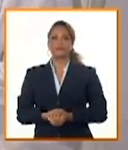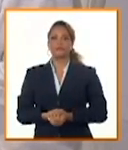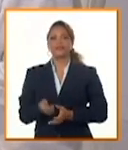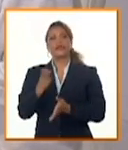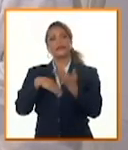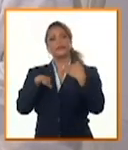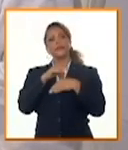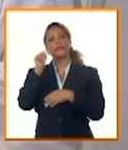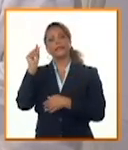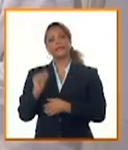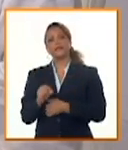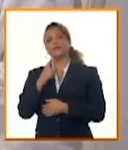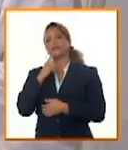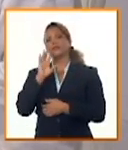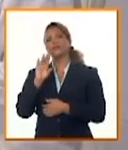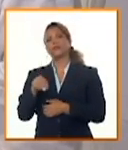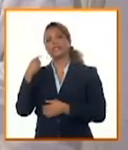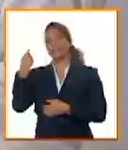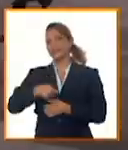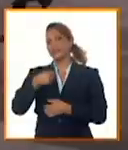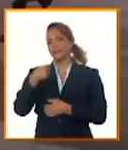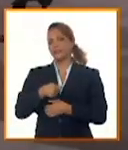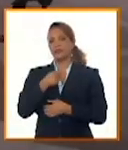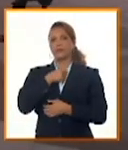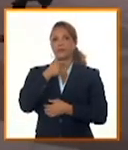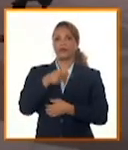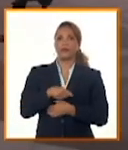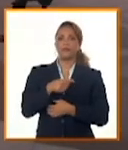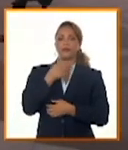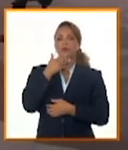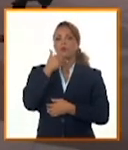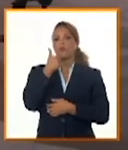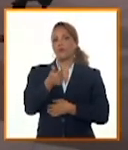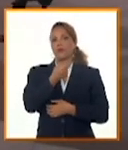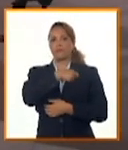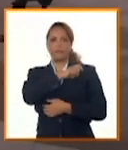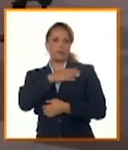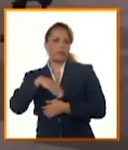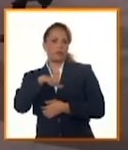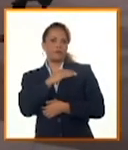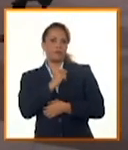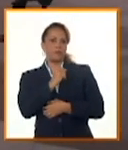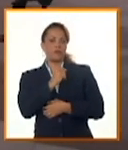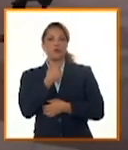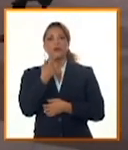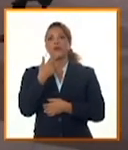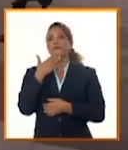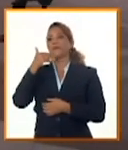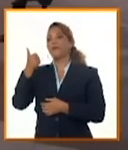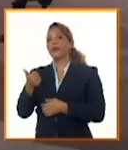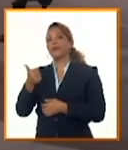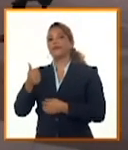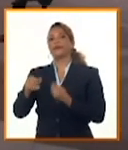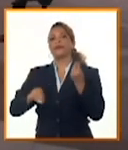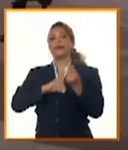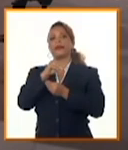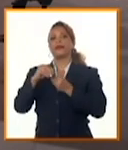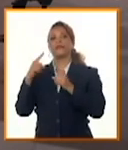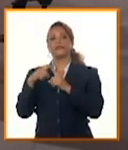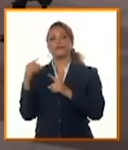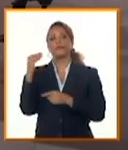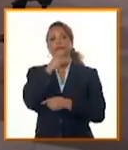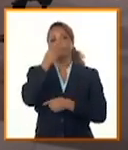de decisiones que van En beneficio de la población En beneficio de la transformación digital del país